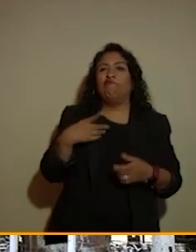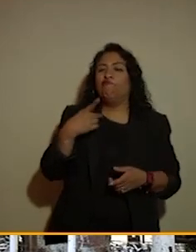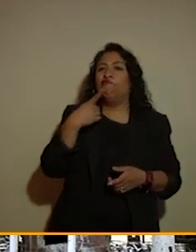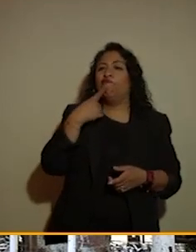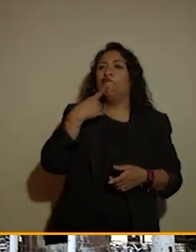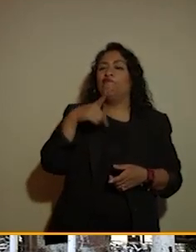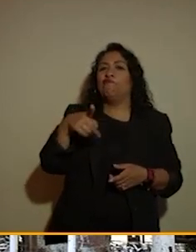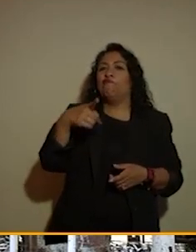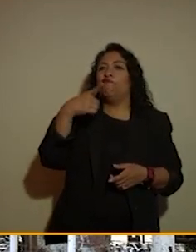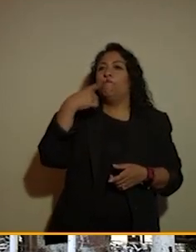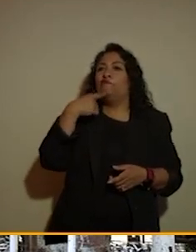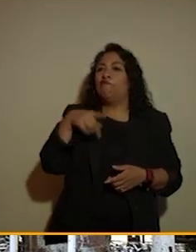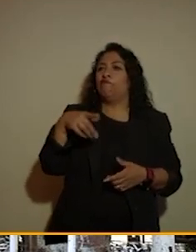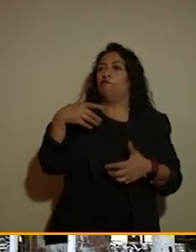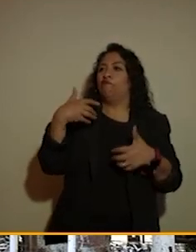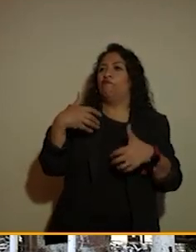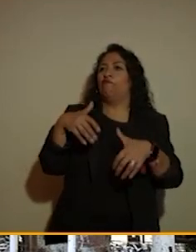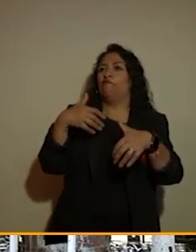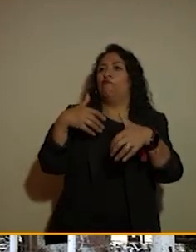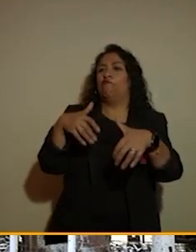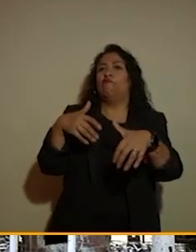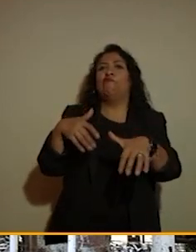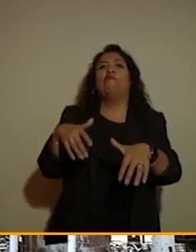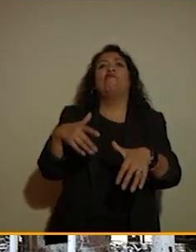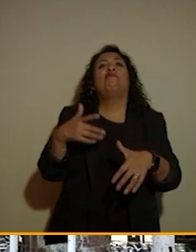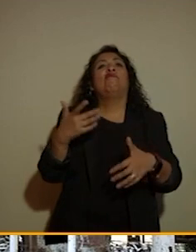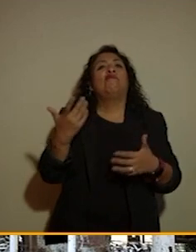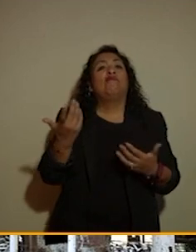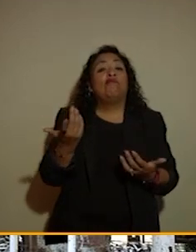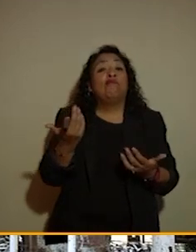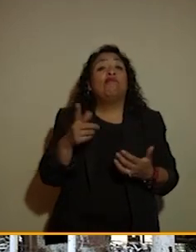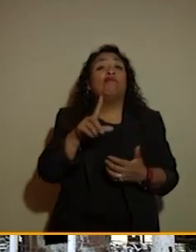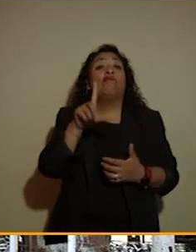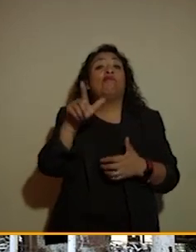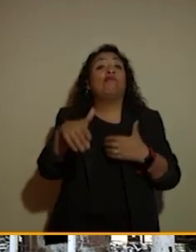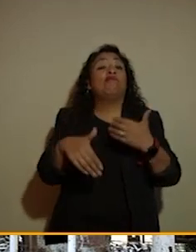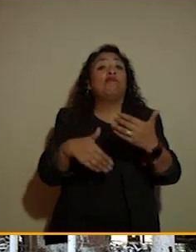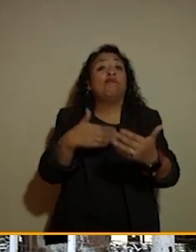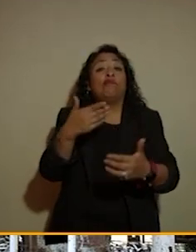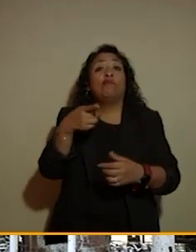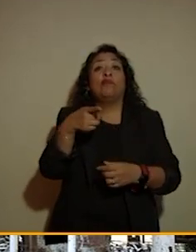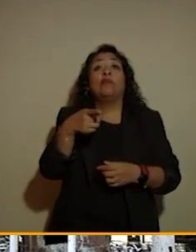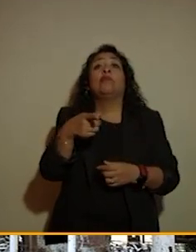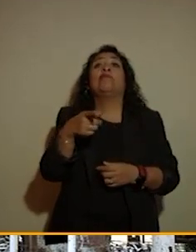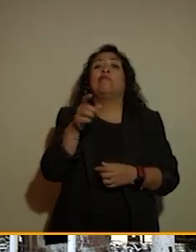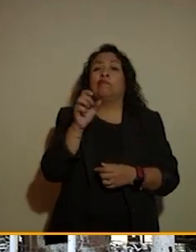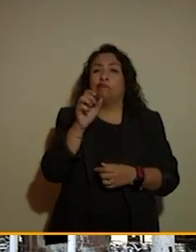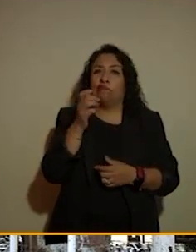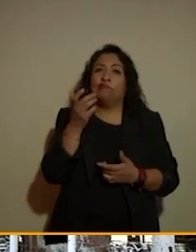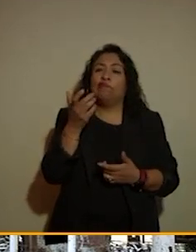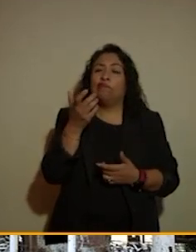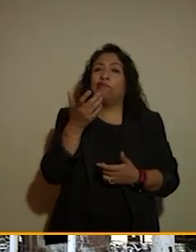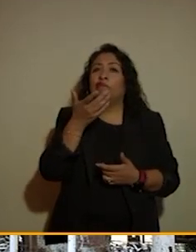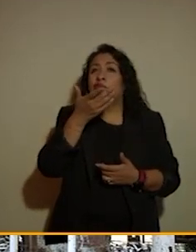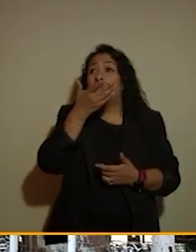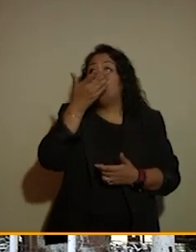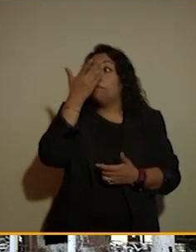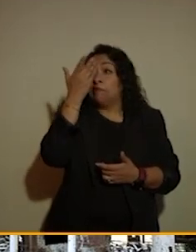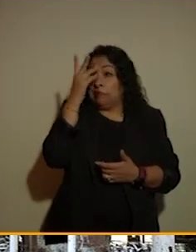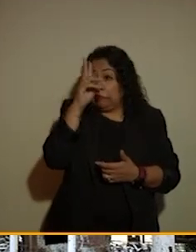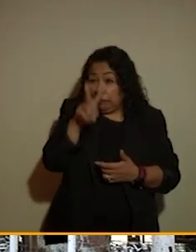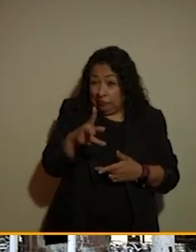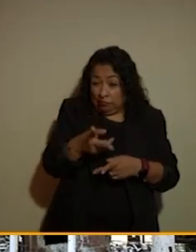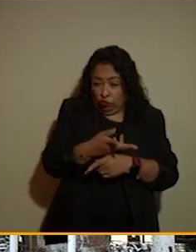Estos reclamos, estas manifestaciones fueron sostenidas y finalmente, sin saber realmente lo que ha